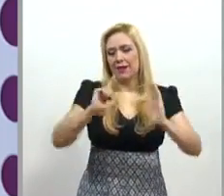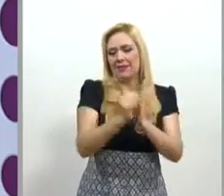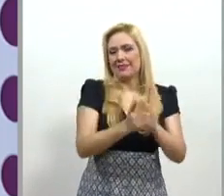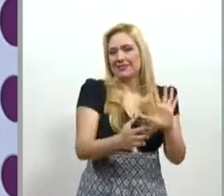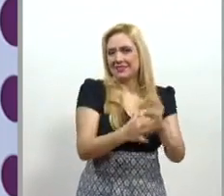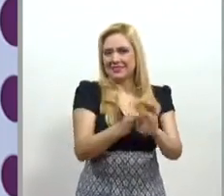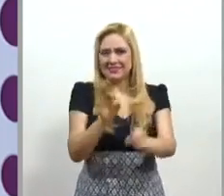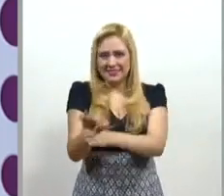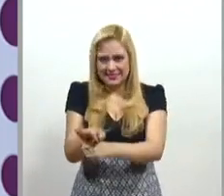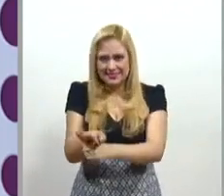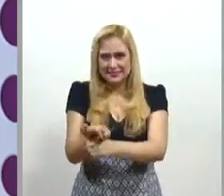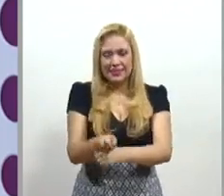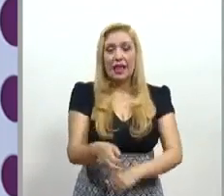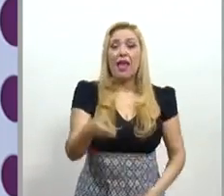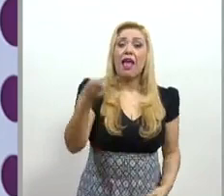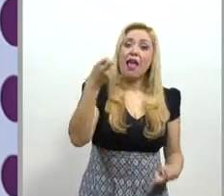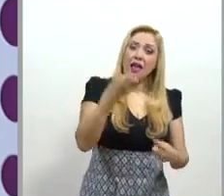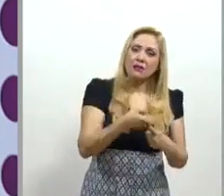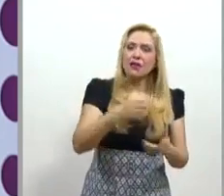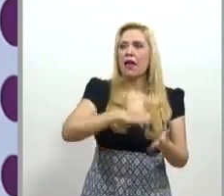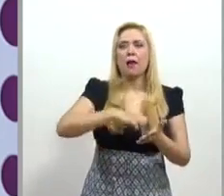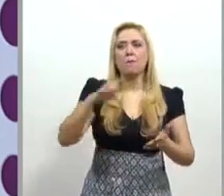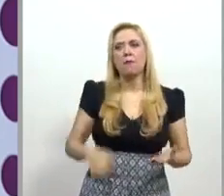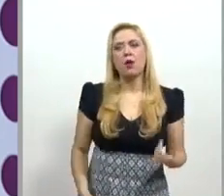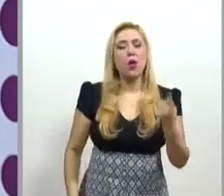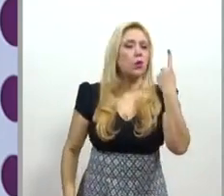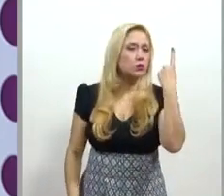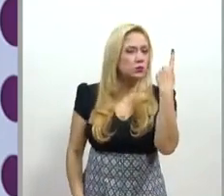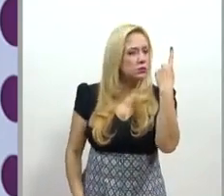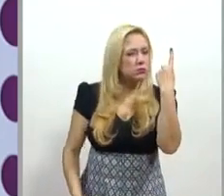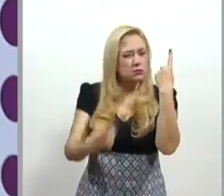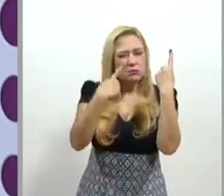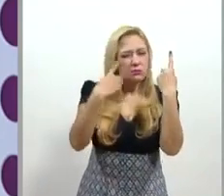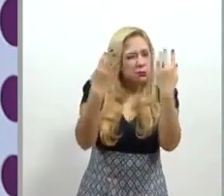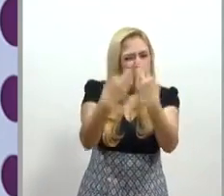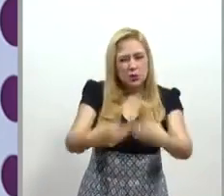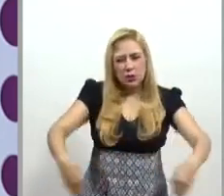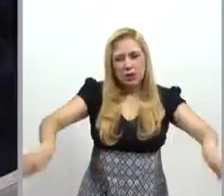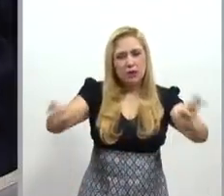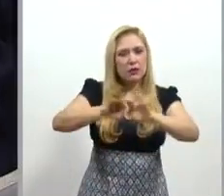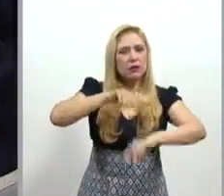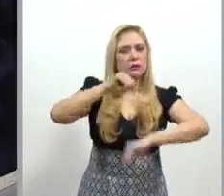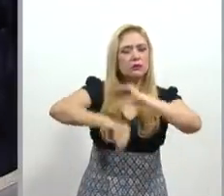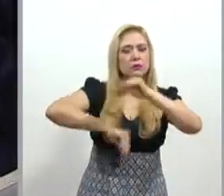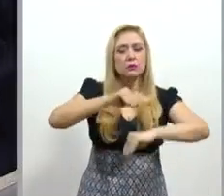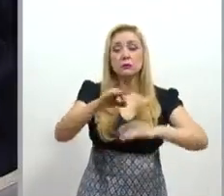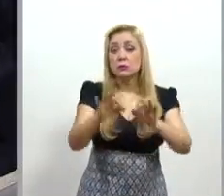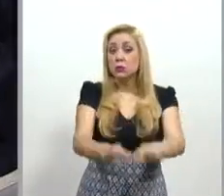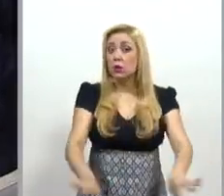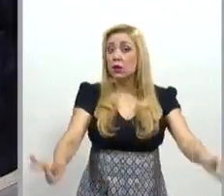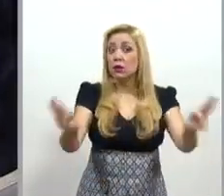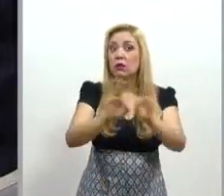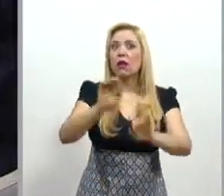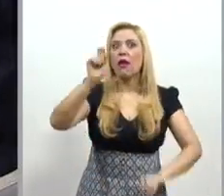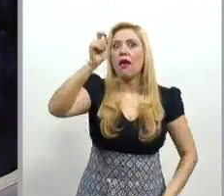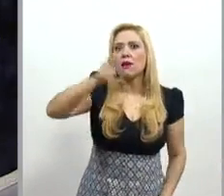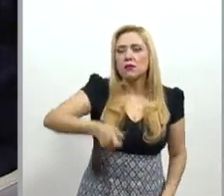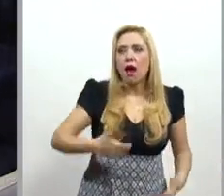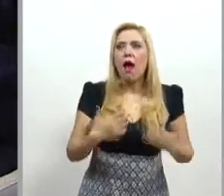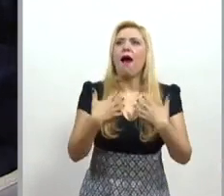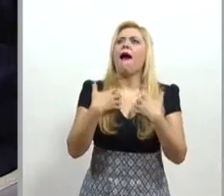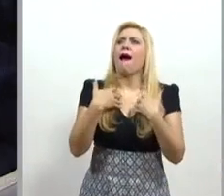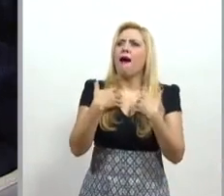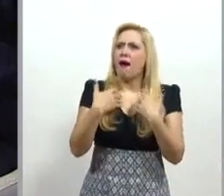Estos principios, por ejemplo, uno de los principios más importantes que se ha desarrollado y que juega un papel fundamental en el entendimiento y